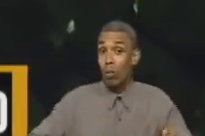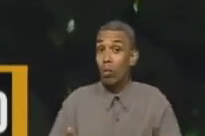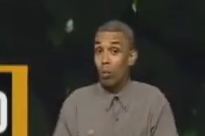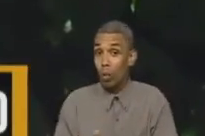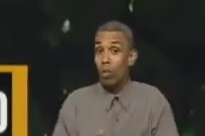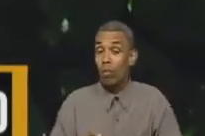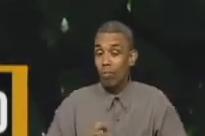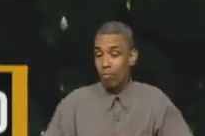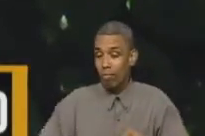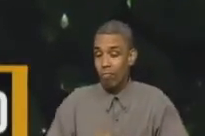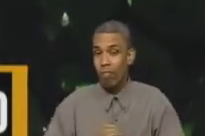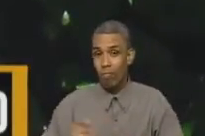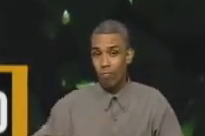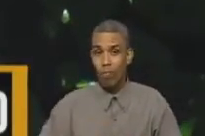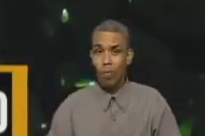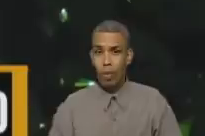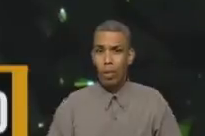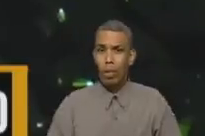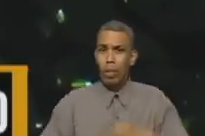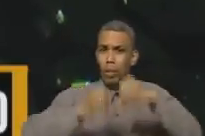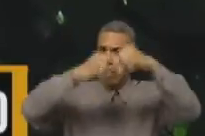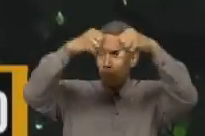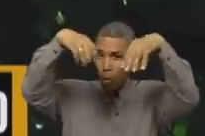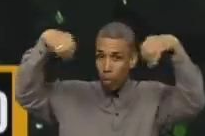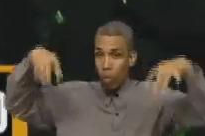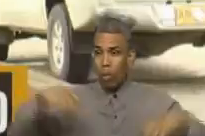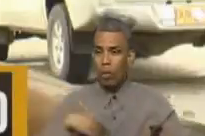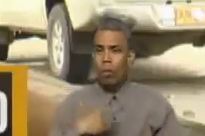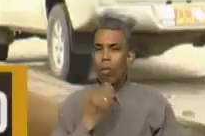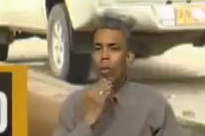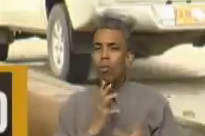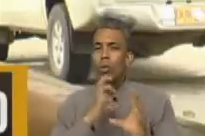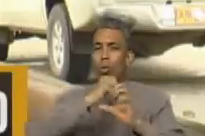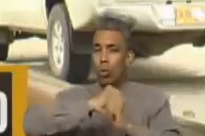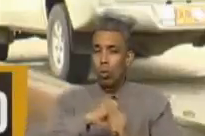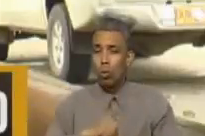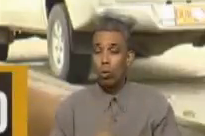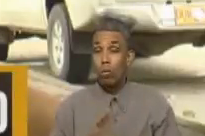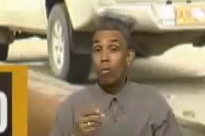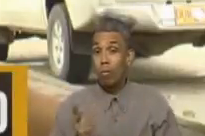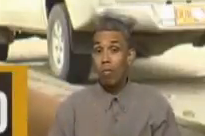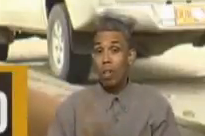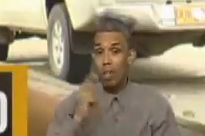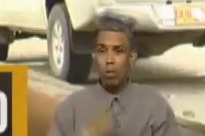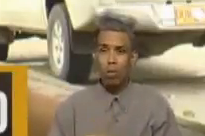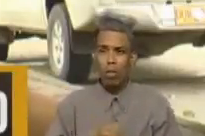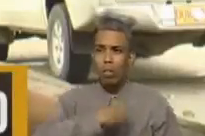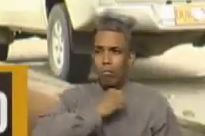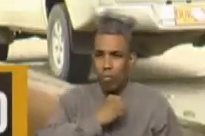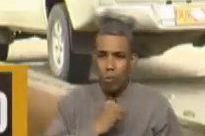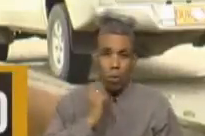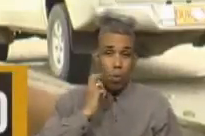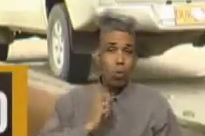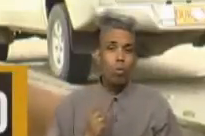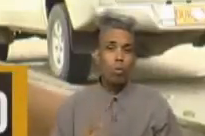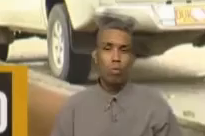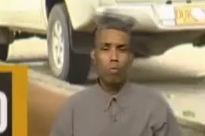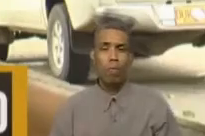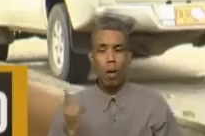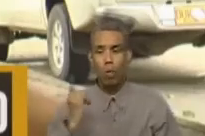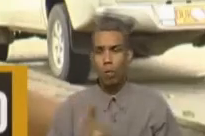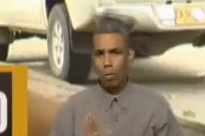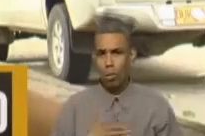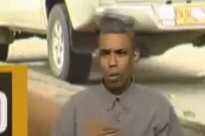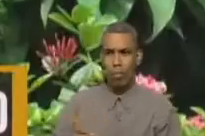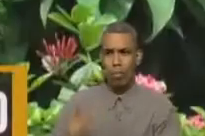Ejecutivo recordó que la falta de alumbrado público genera inseguridad. Hacemos un proceso de tipo legal, que es hacer la denuncia ante la Fiscalía y los